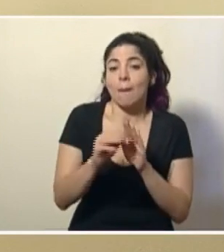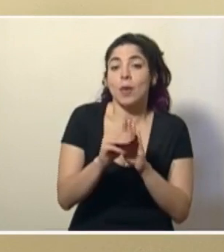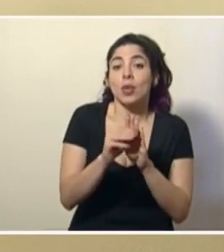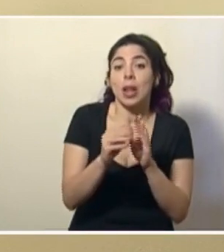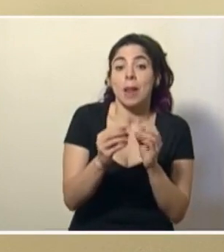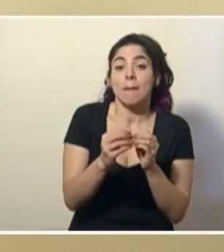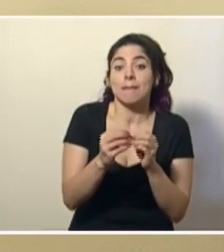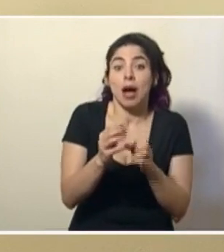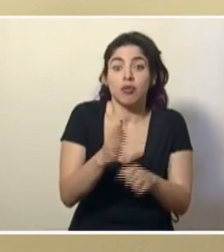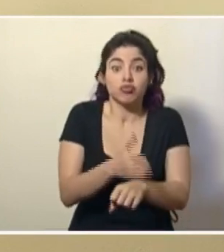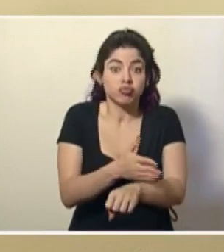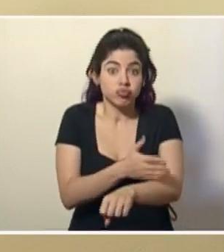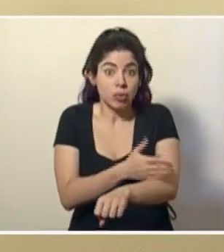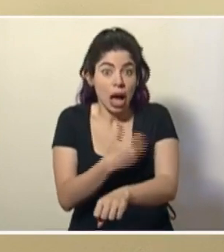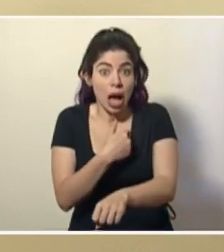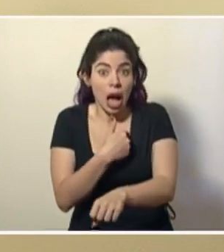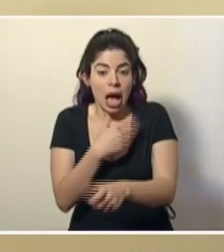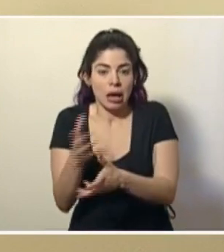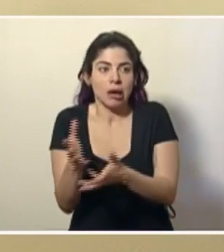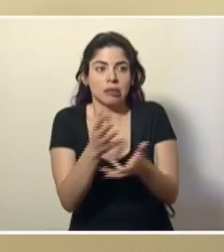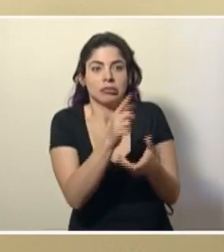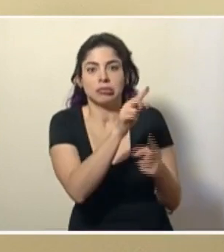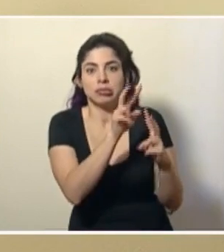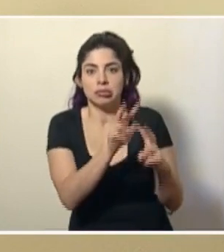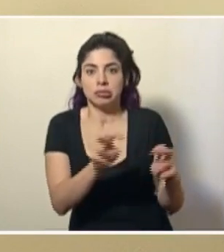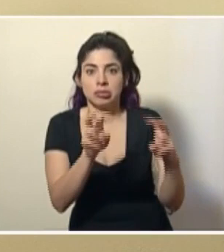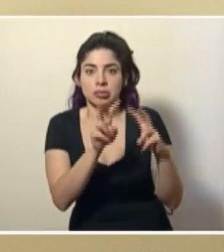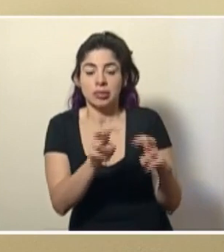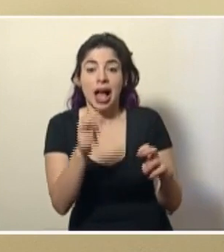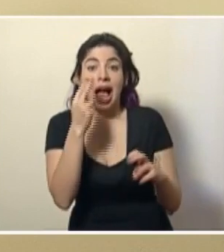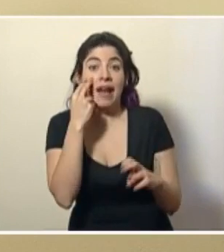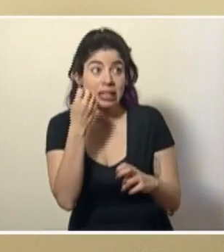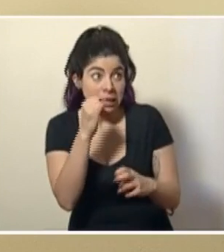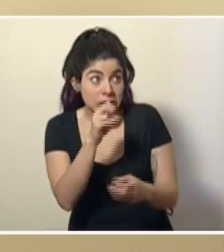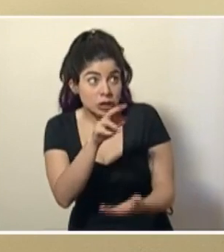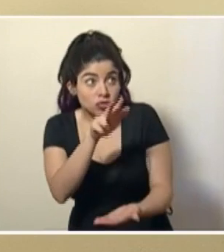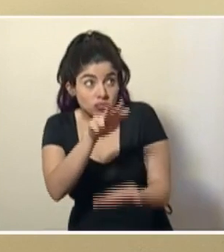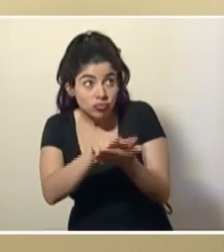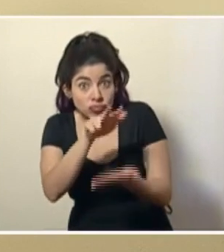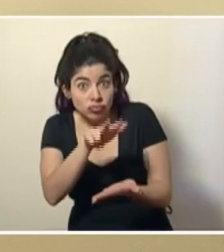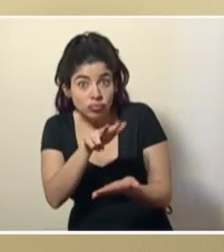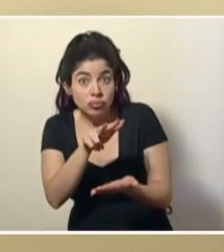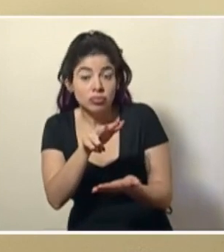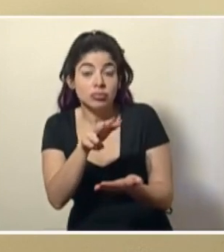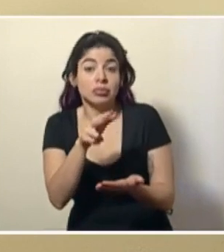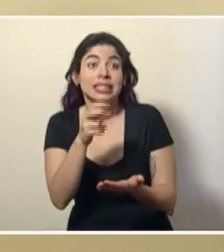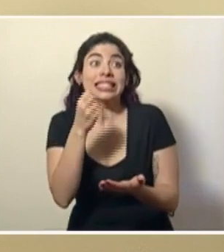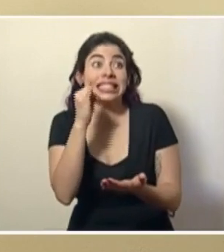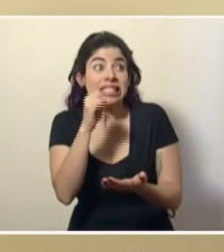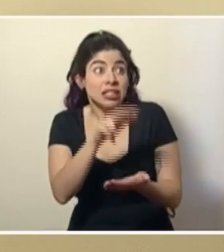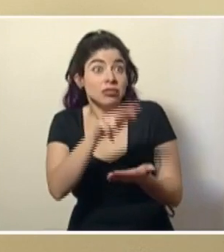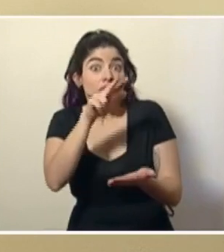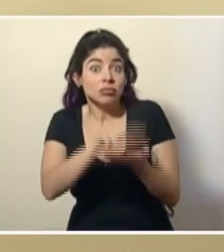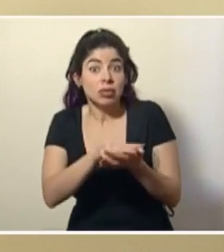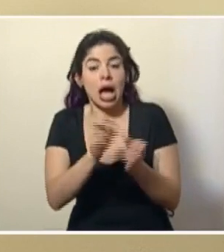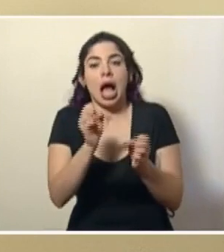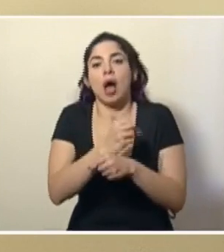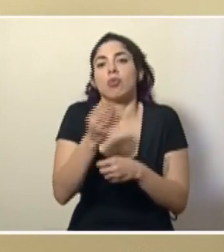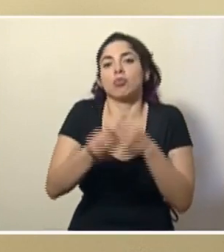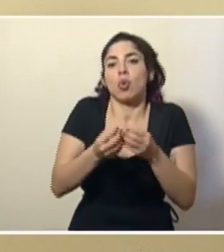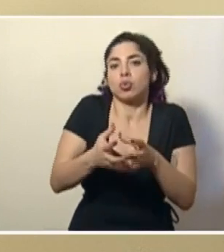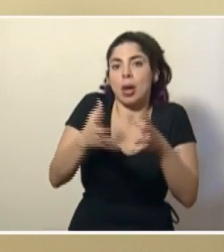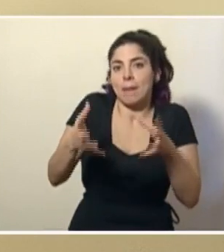más avanzados de esto para ver si se puede aprobar y ojalá masificar su